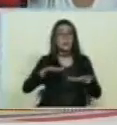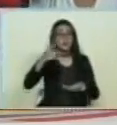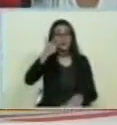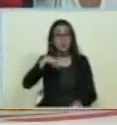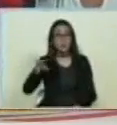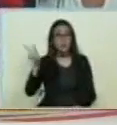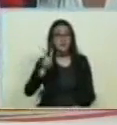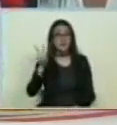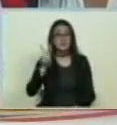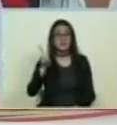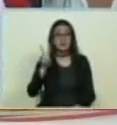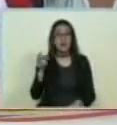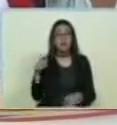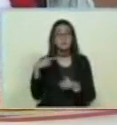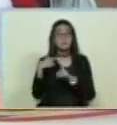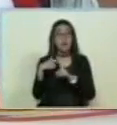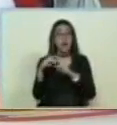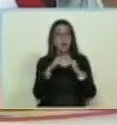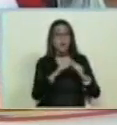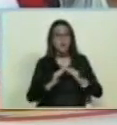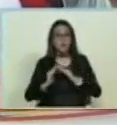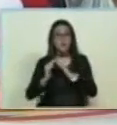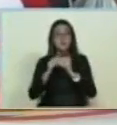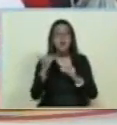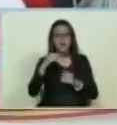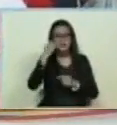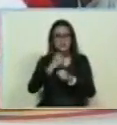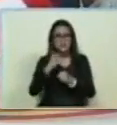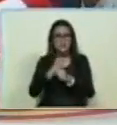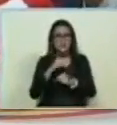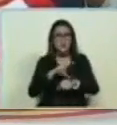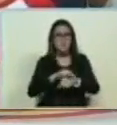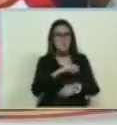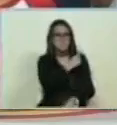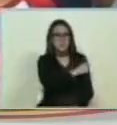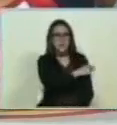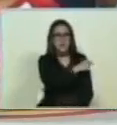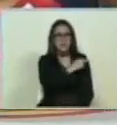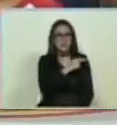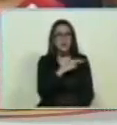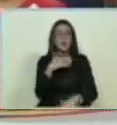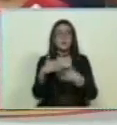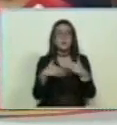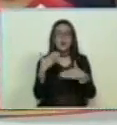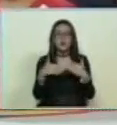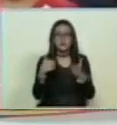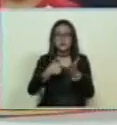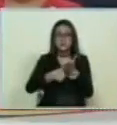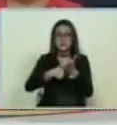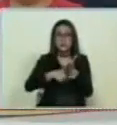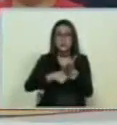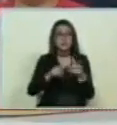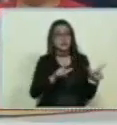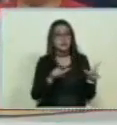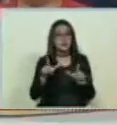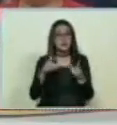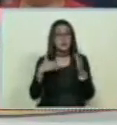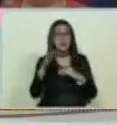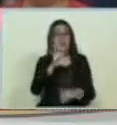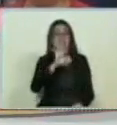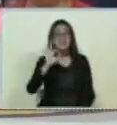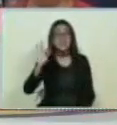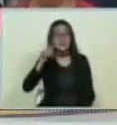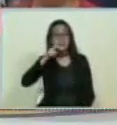Venezuela y la comunidad. Desarrollamos una jornada médica, desarrollamos un gran proceso de cedulación. Más de